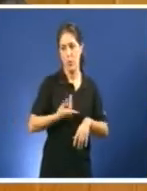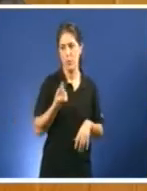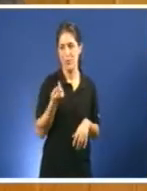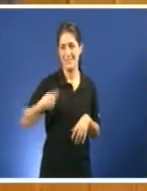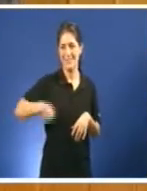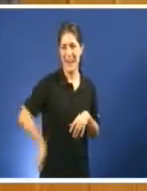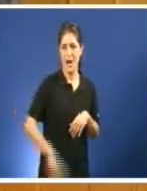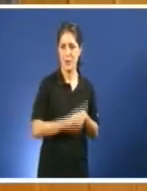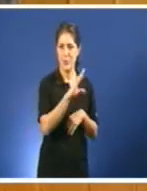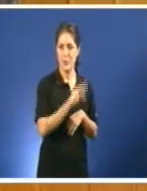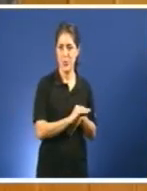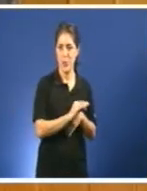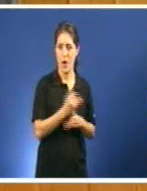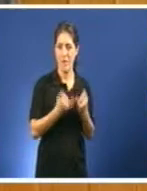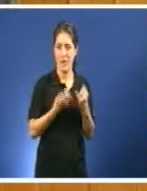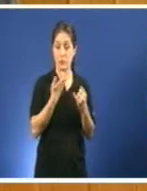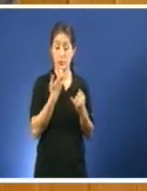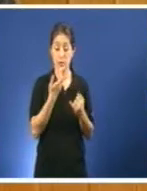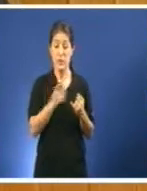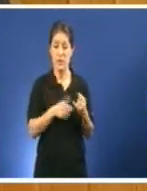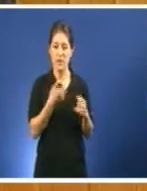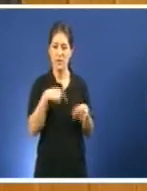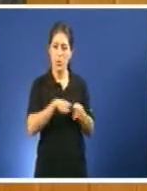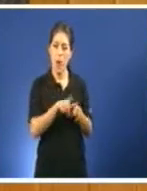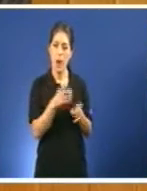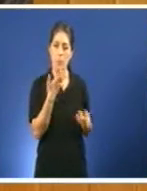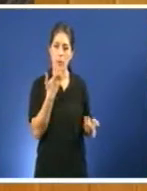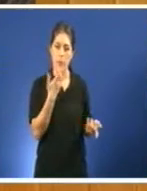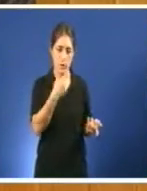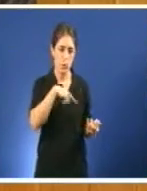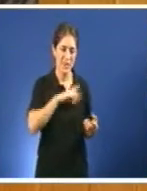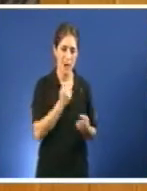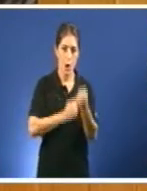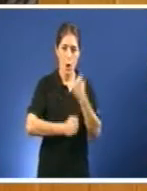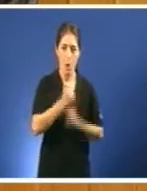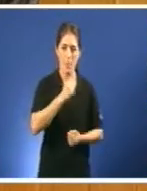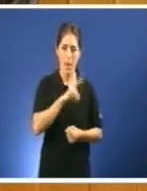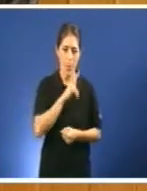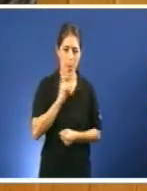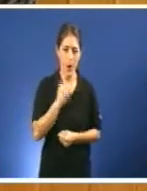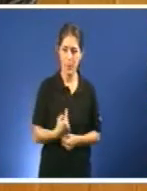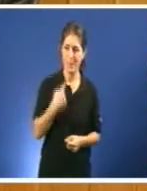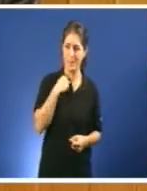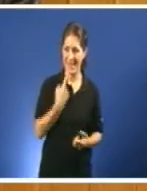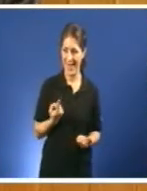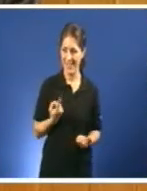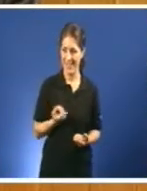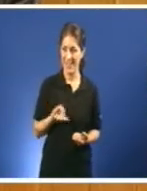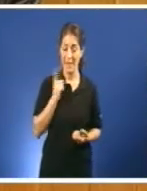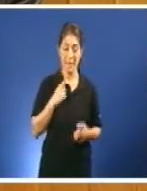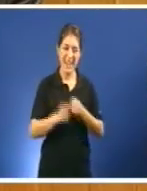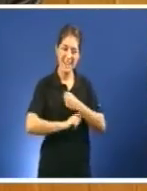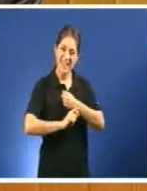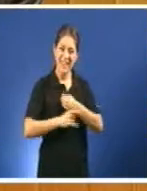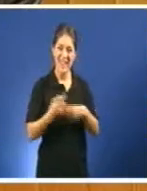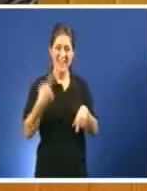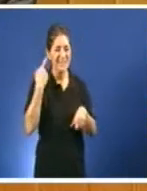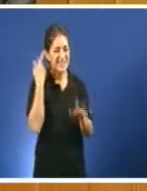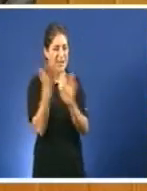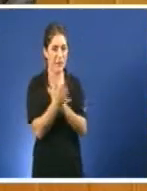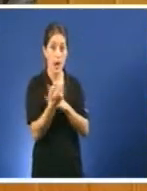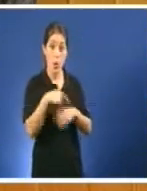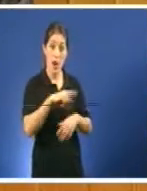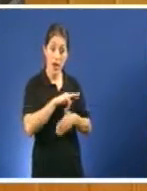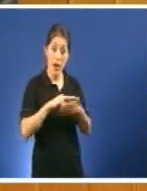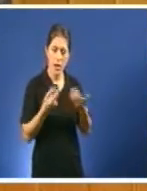coa aportación de coñecemento e valor engadido á nosa economía. Pero, ademais, unha estrategia ruinosa para